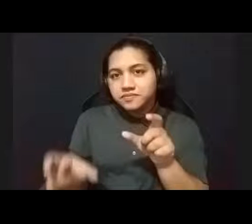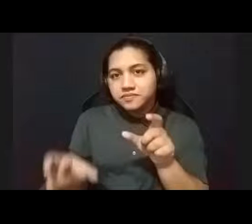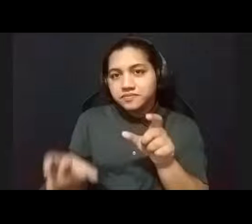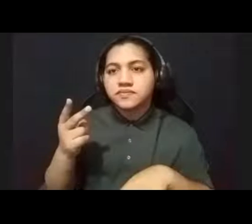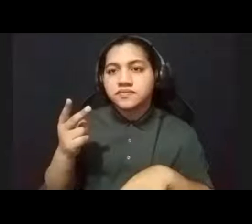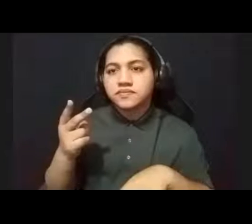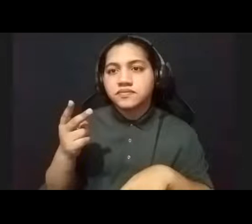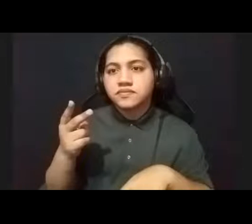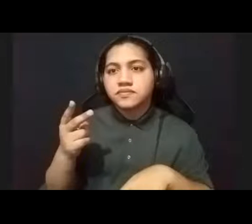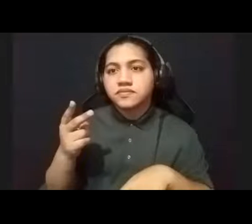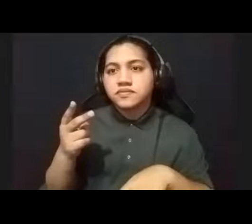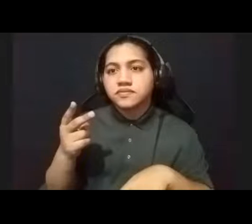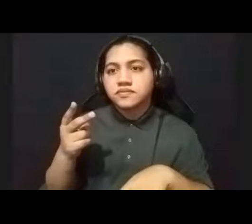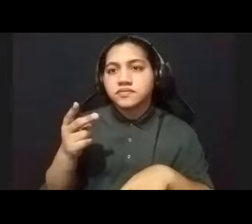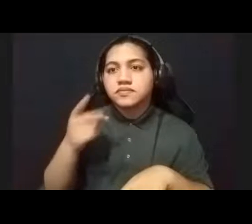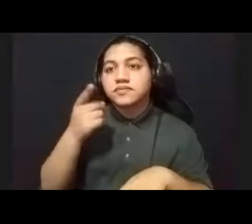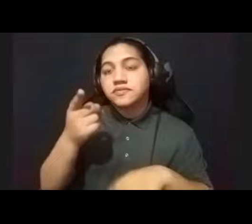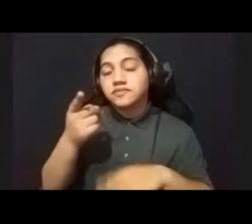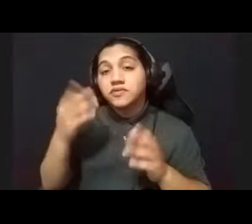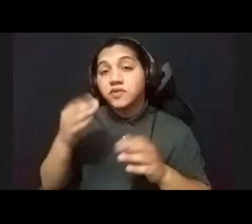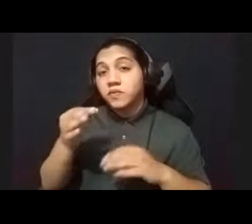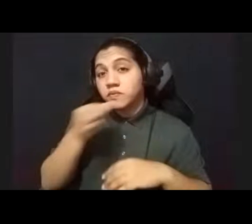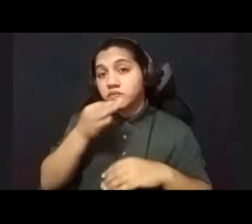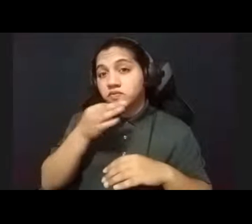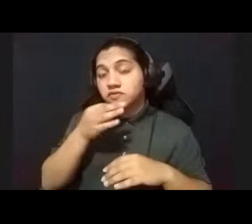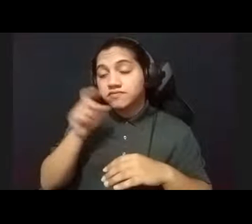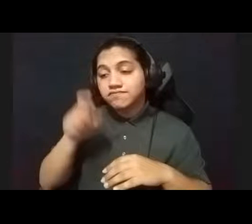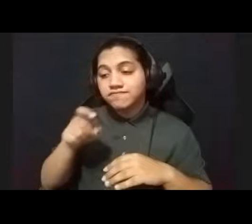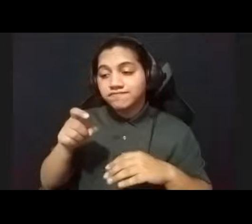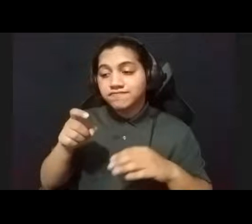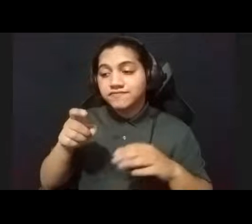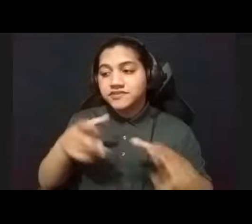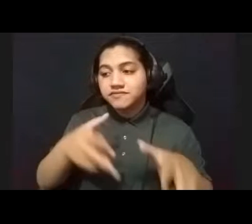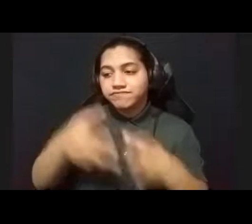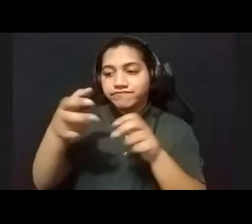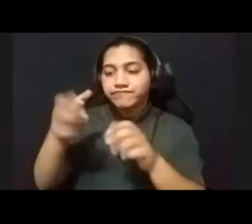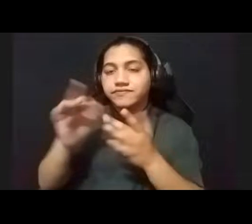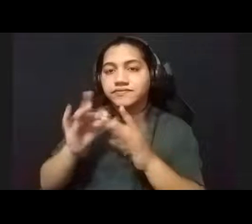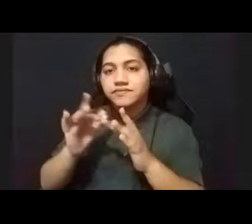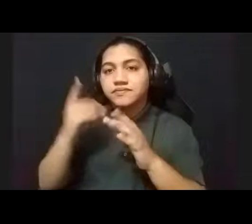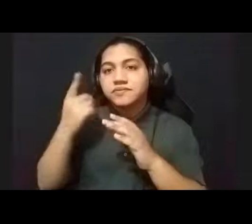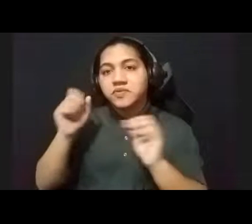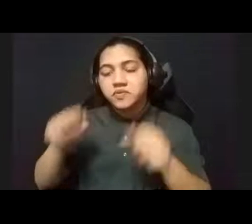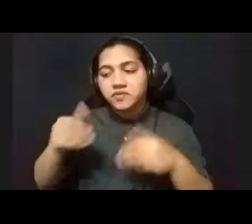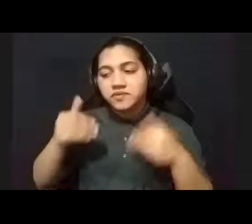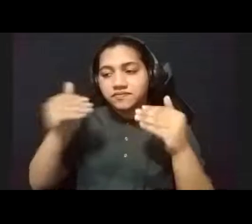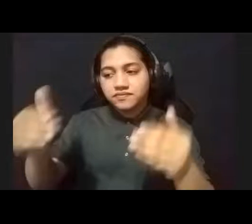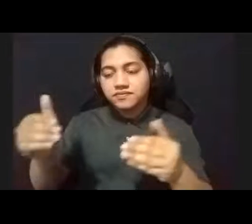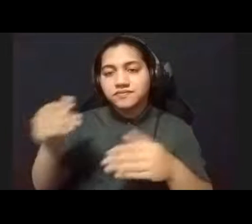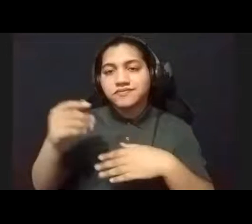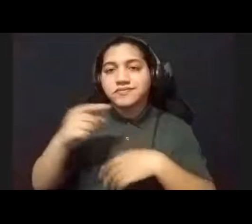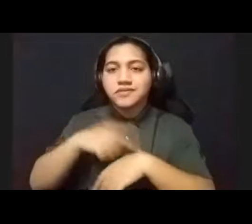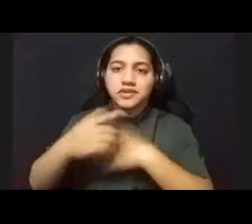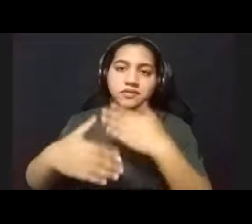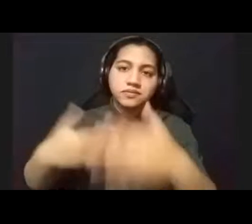una versión que hay que digitalizar pronto para que sobreviva el paso del tiempo. Como pueden ver,